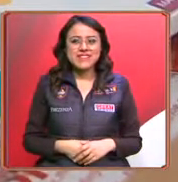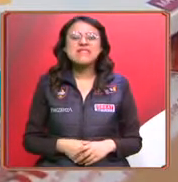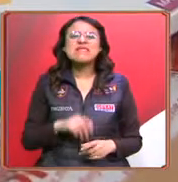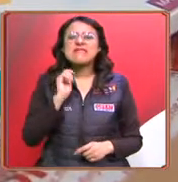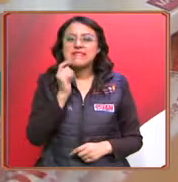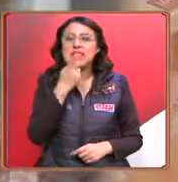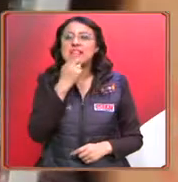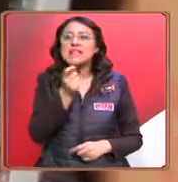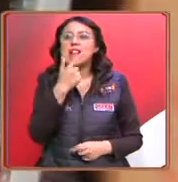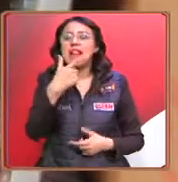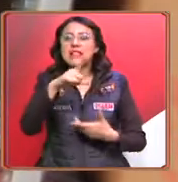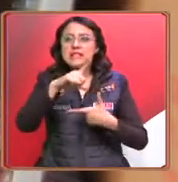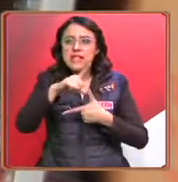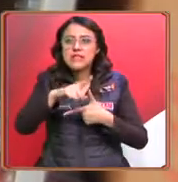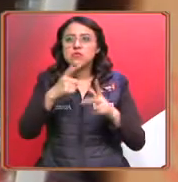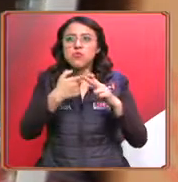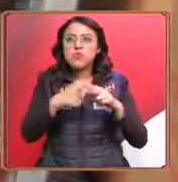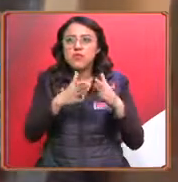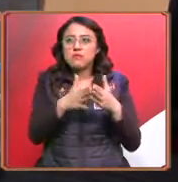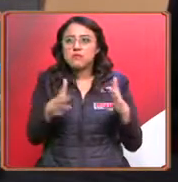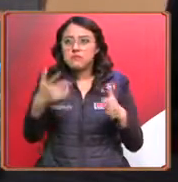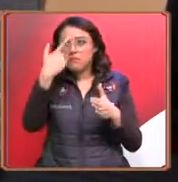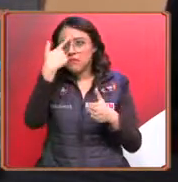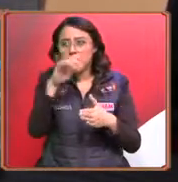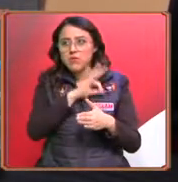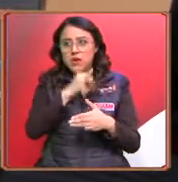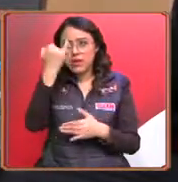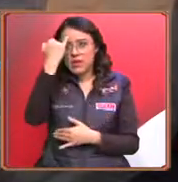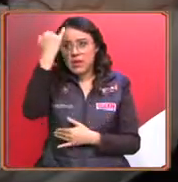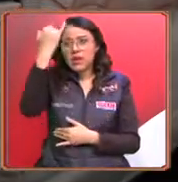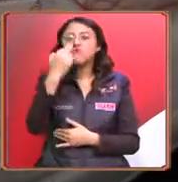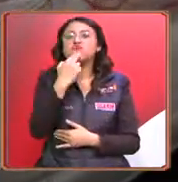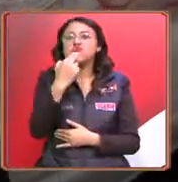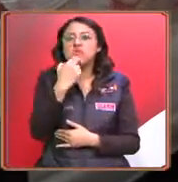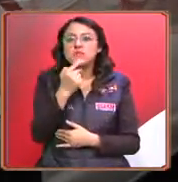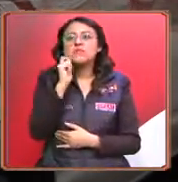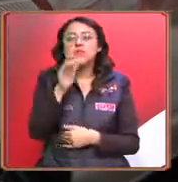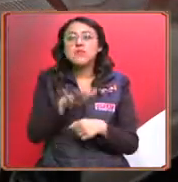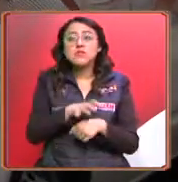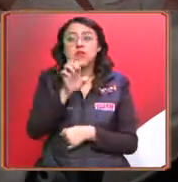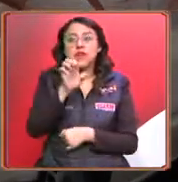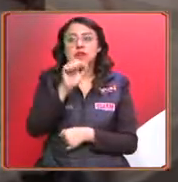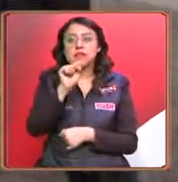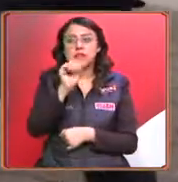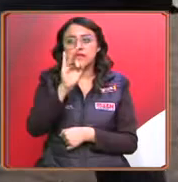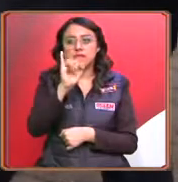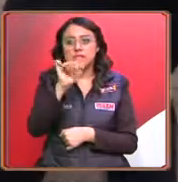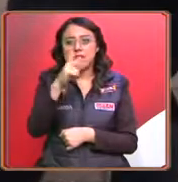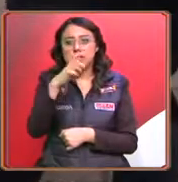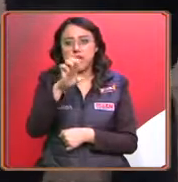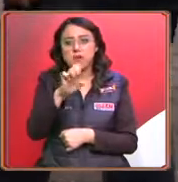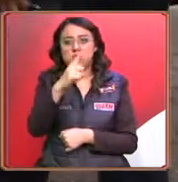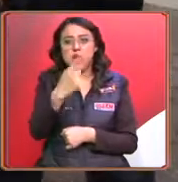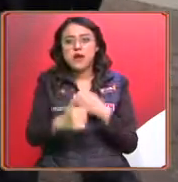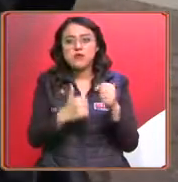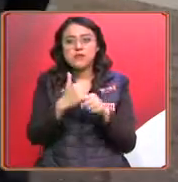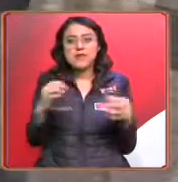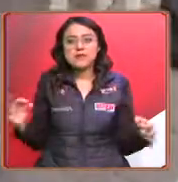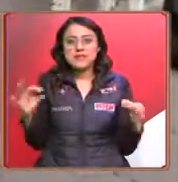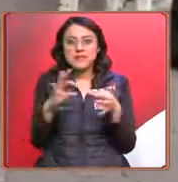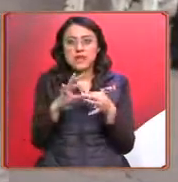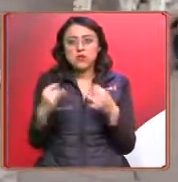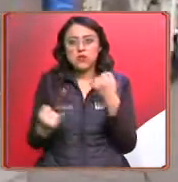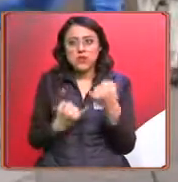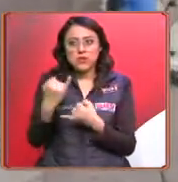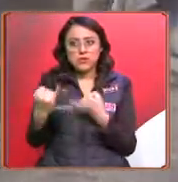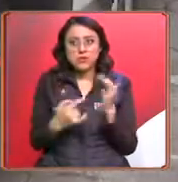Dicen que las letras son la puerta principal para utilizar la imaginación. Por ello, Editorial Esfinge se sumó un año más a la tripulación